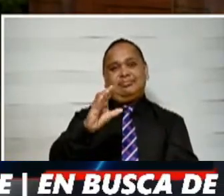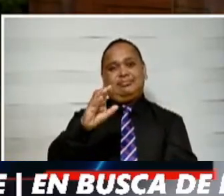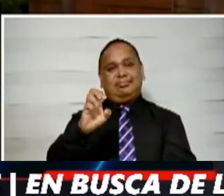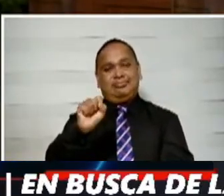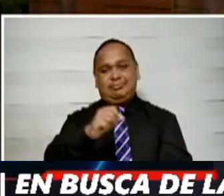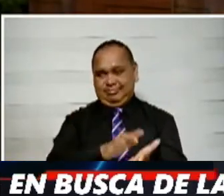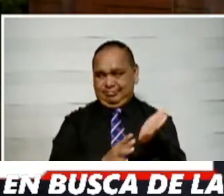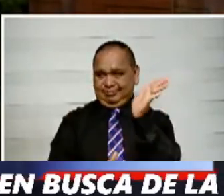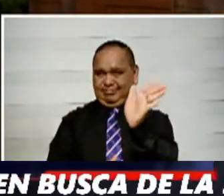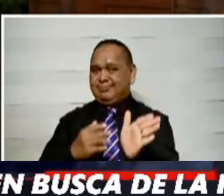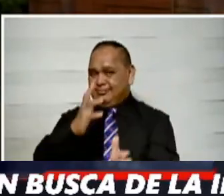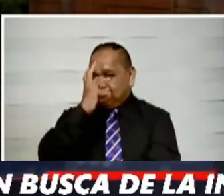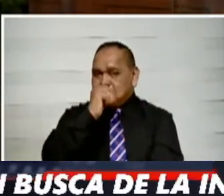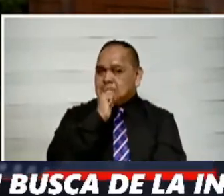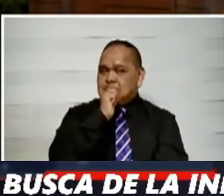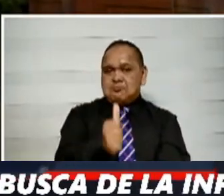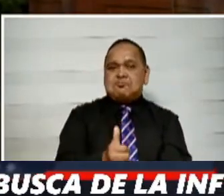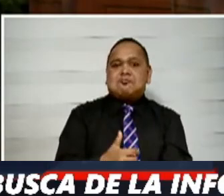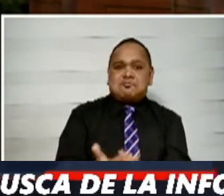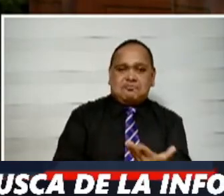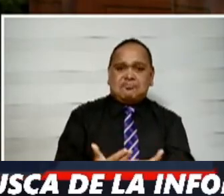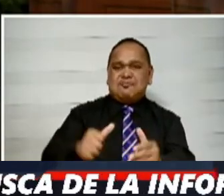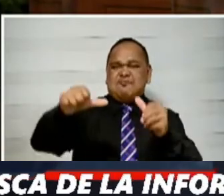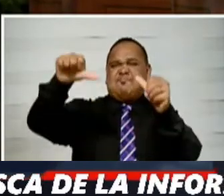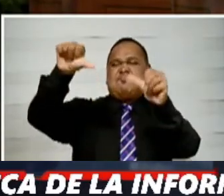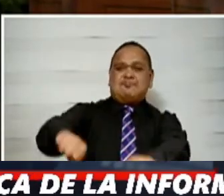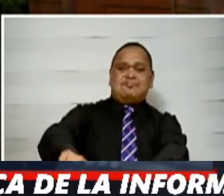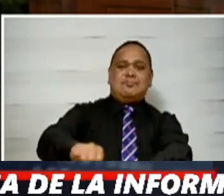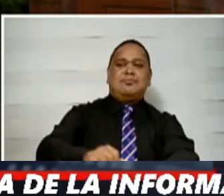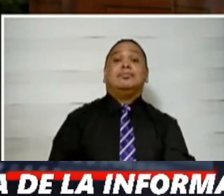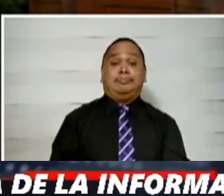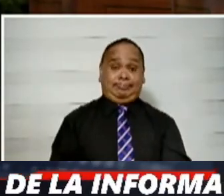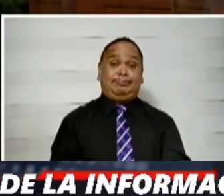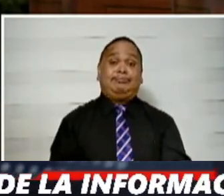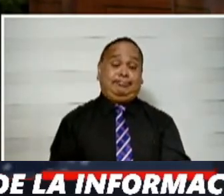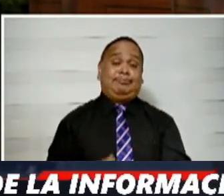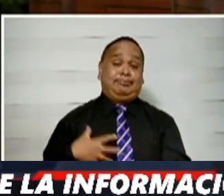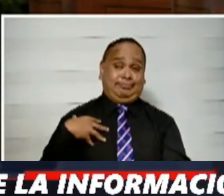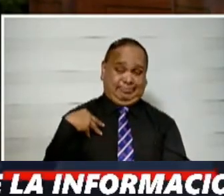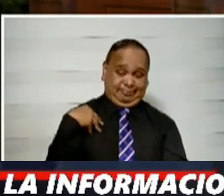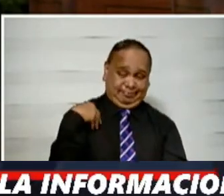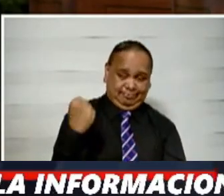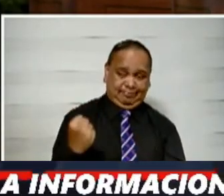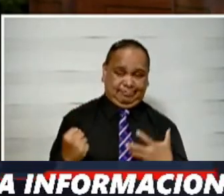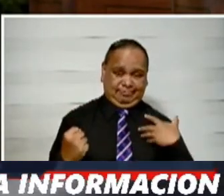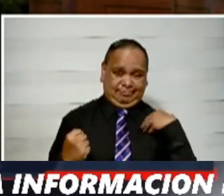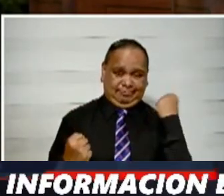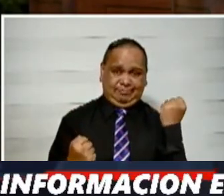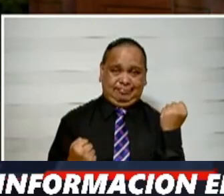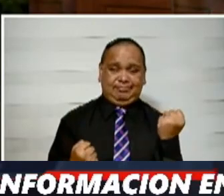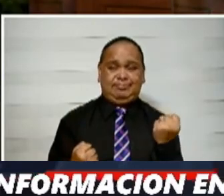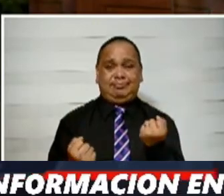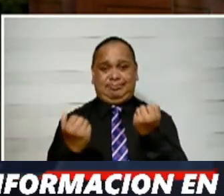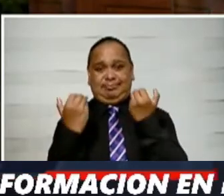que se fue al hoyo, ¿no? Un esfuerzo tan grande que le dio tanta dignidad a don Julio Scherer